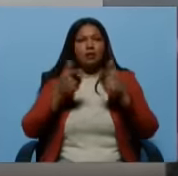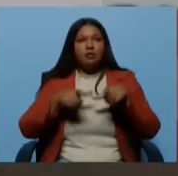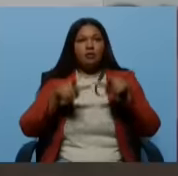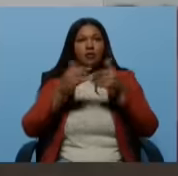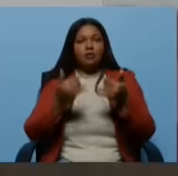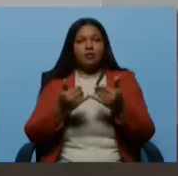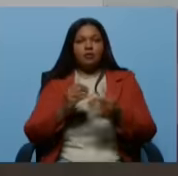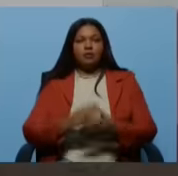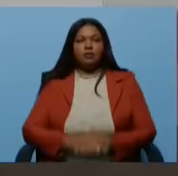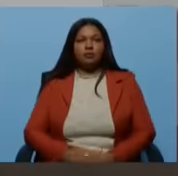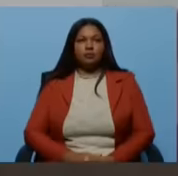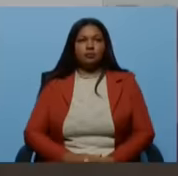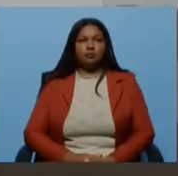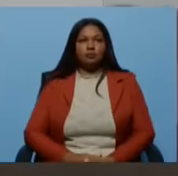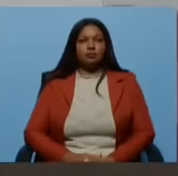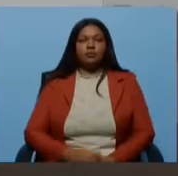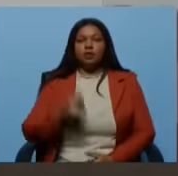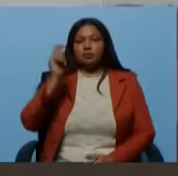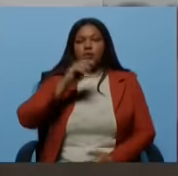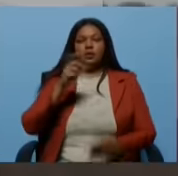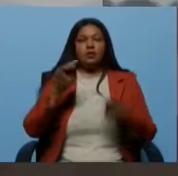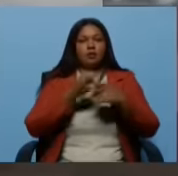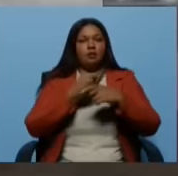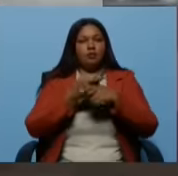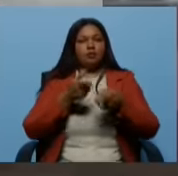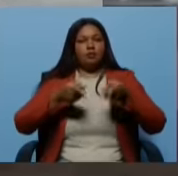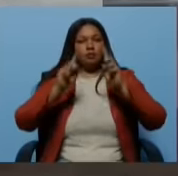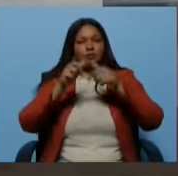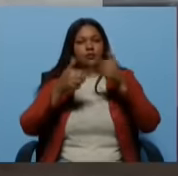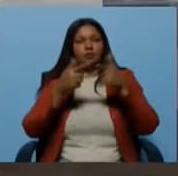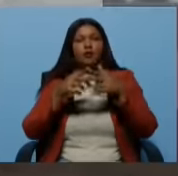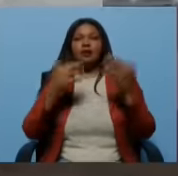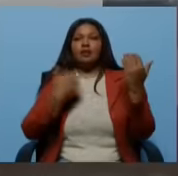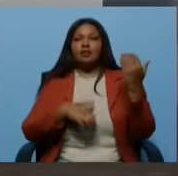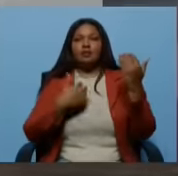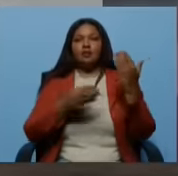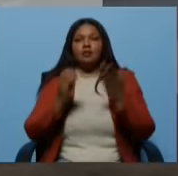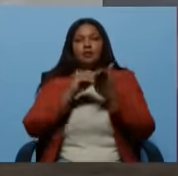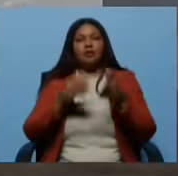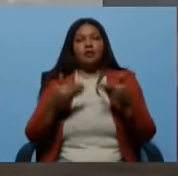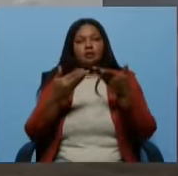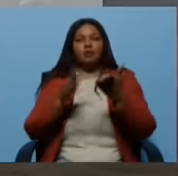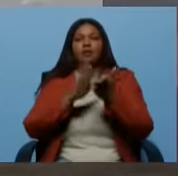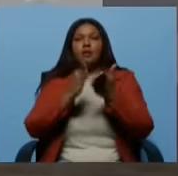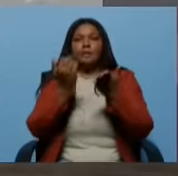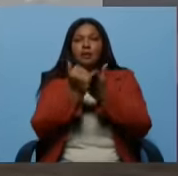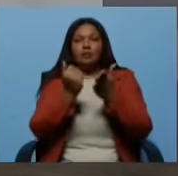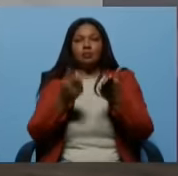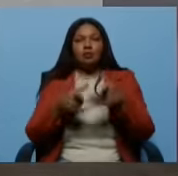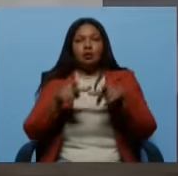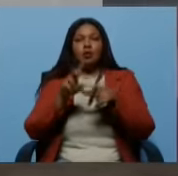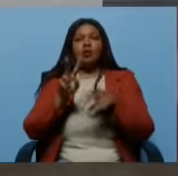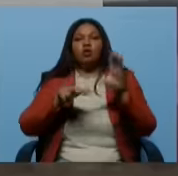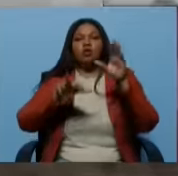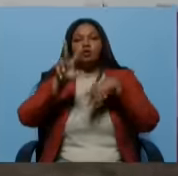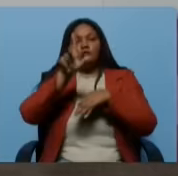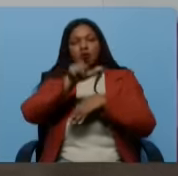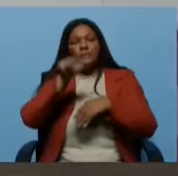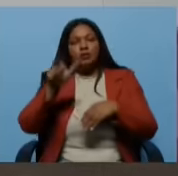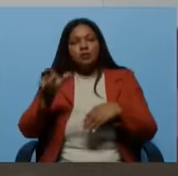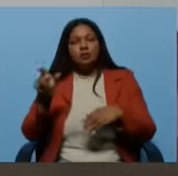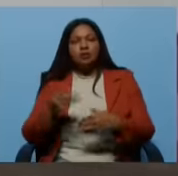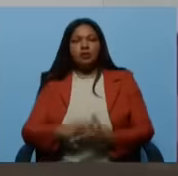Entrasur. Fíjate, después ya para el mes de agosto, el juez Villena también autorizó la salida de Argentina y devolución de pasaportes a los 12 tripulantes,